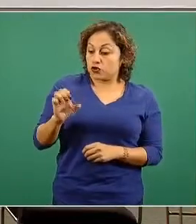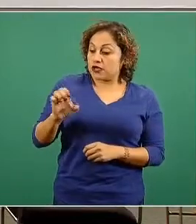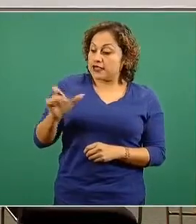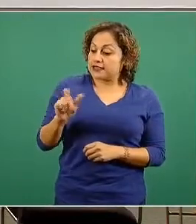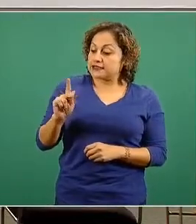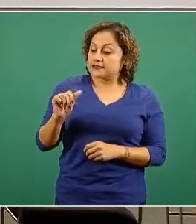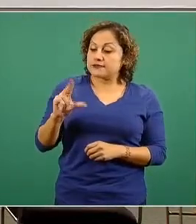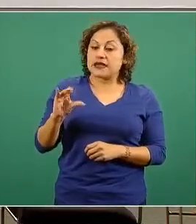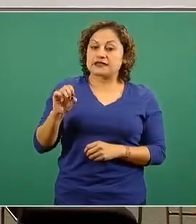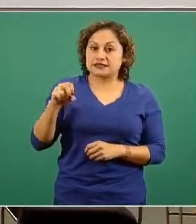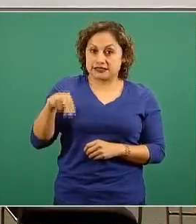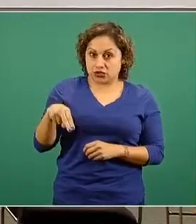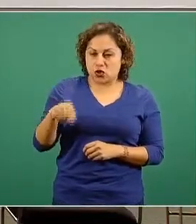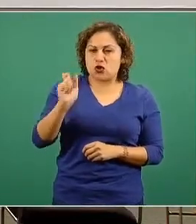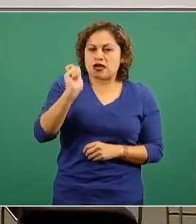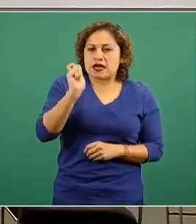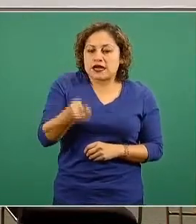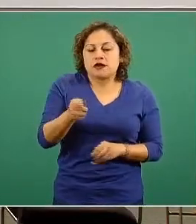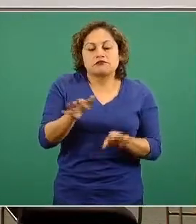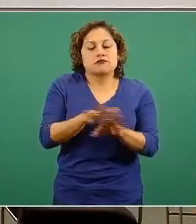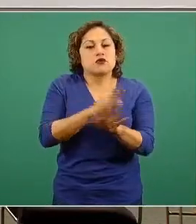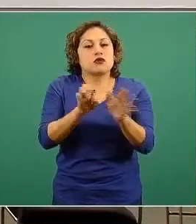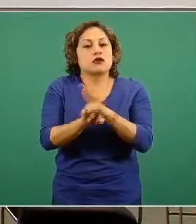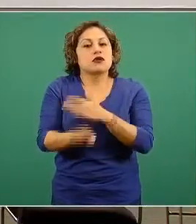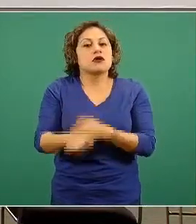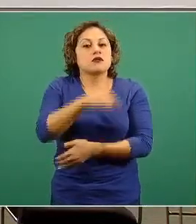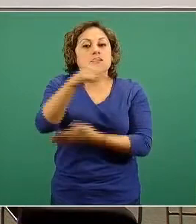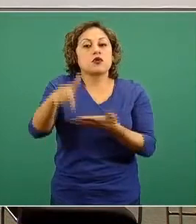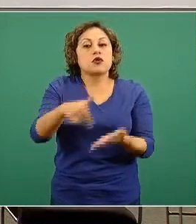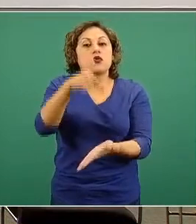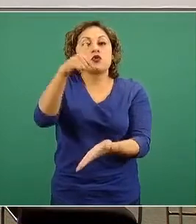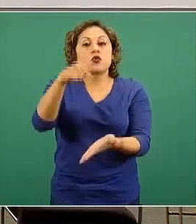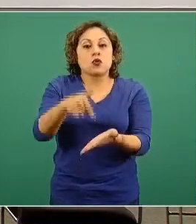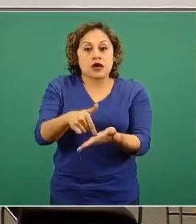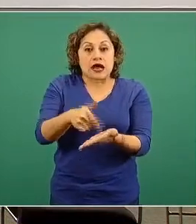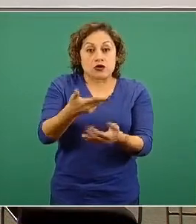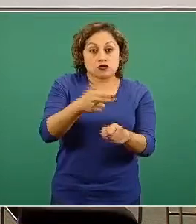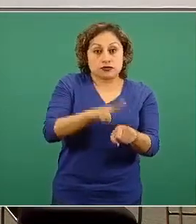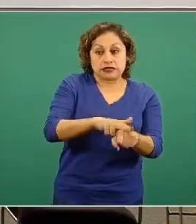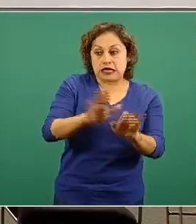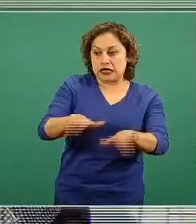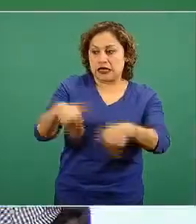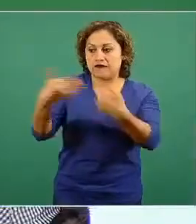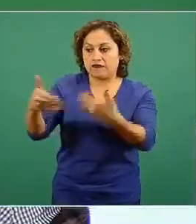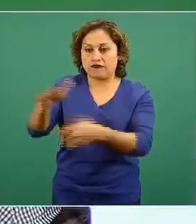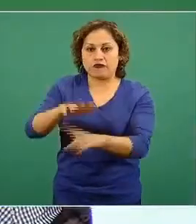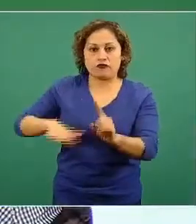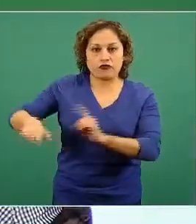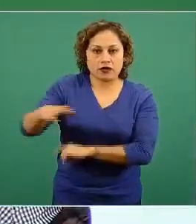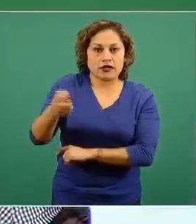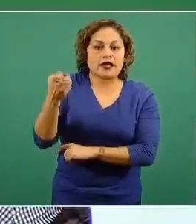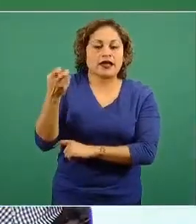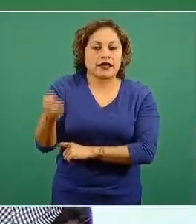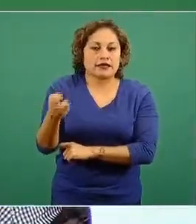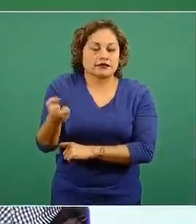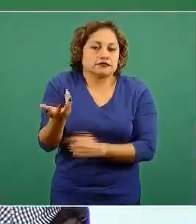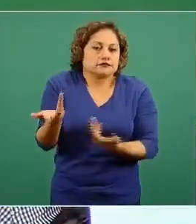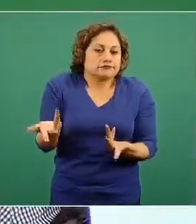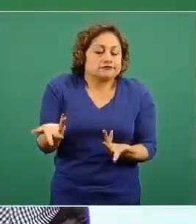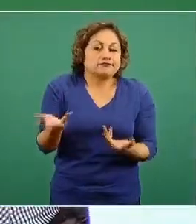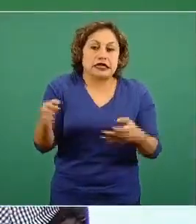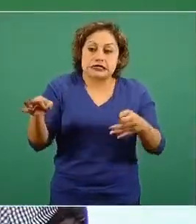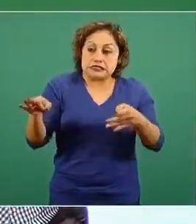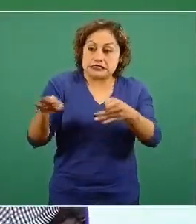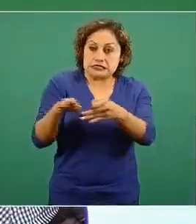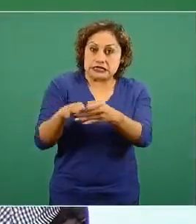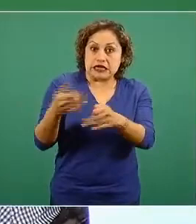aquellos espacios que pueden estar, que están fuera del hospital, muchos de ellos En áreas cercanas